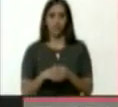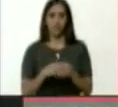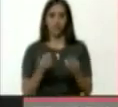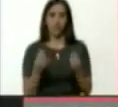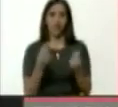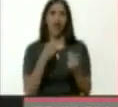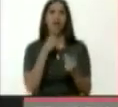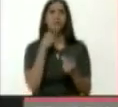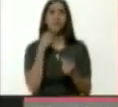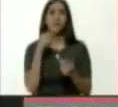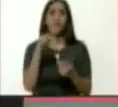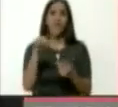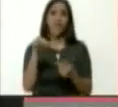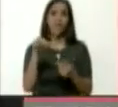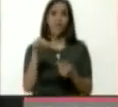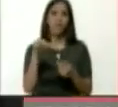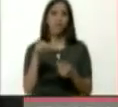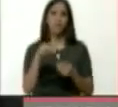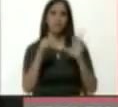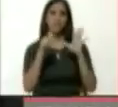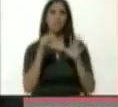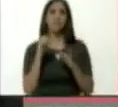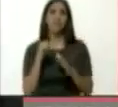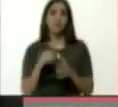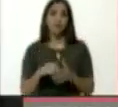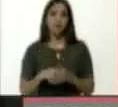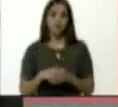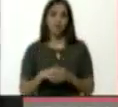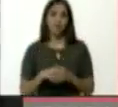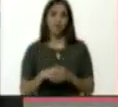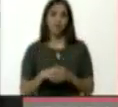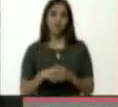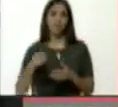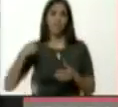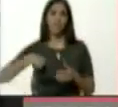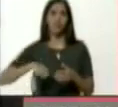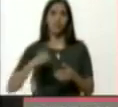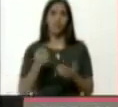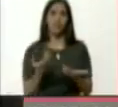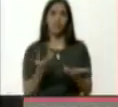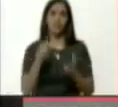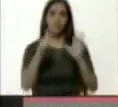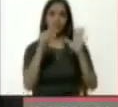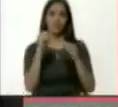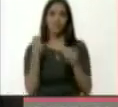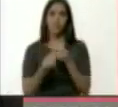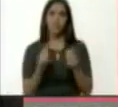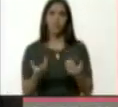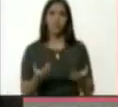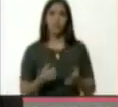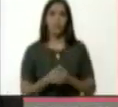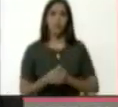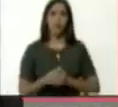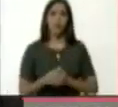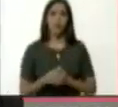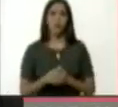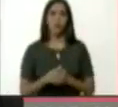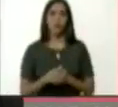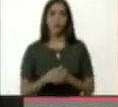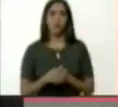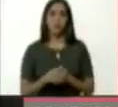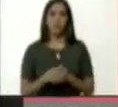¿Ah? 60. El sueldo está en 60, ¿y cómo hacemos? La inflación en